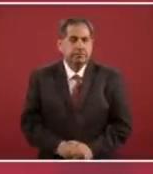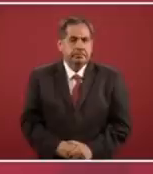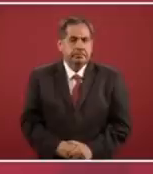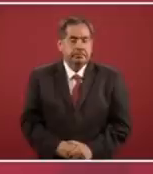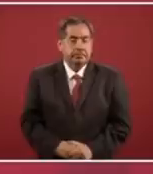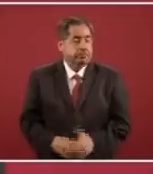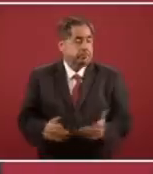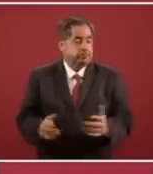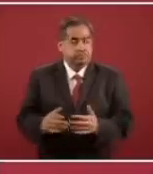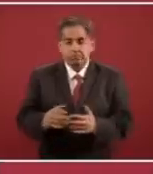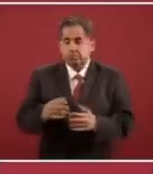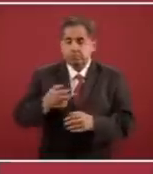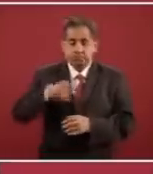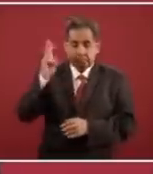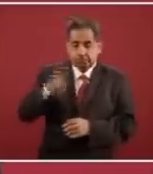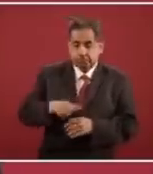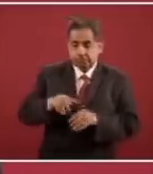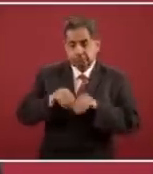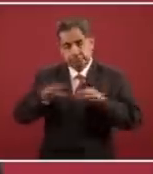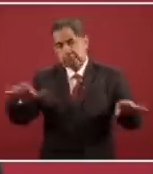y conocer la verdad.